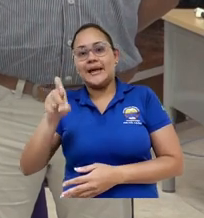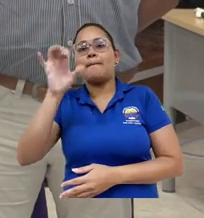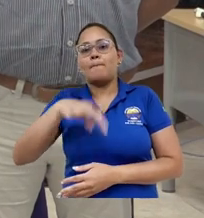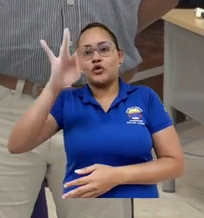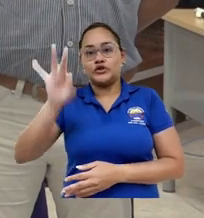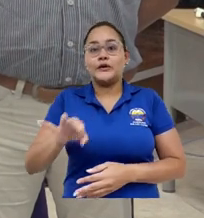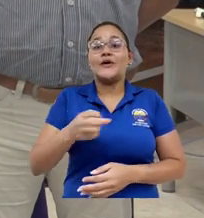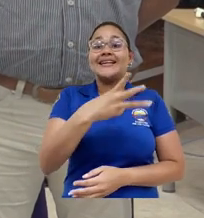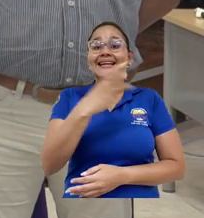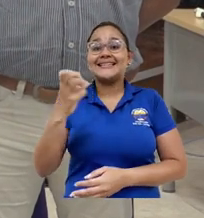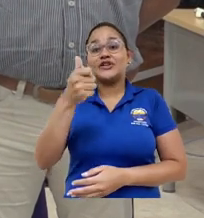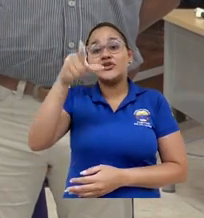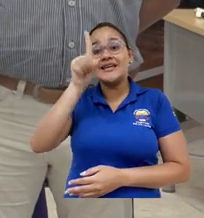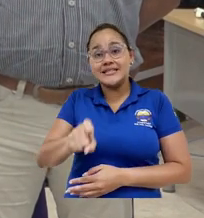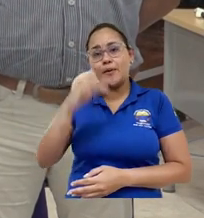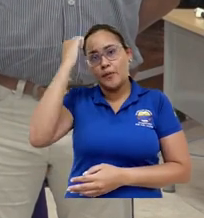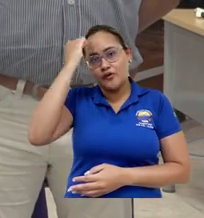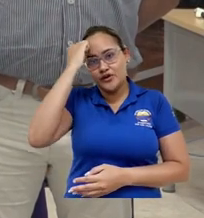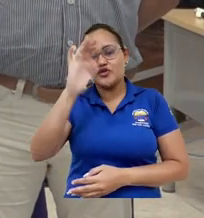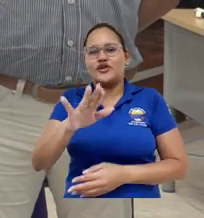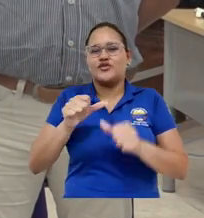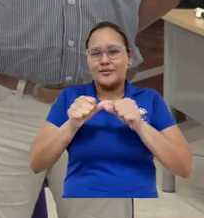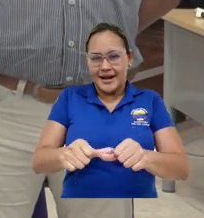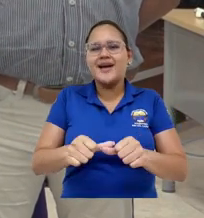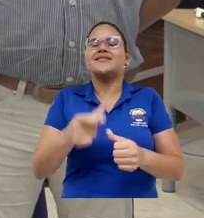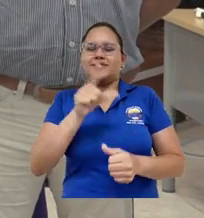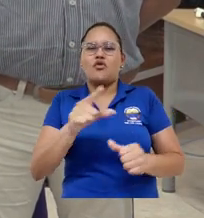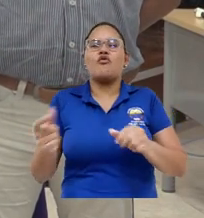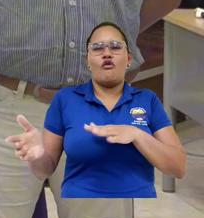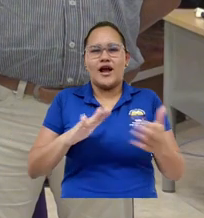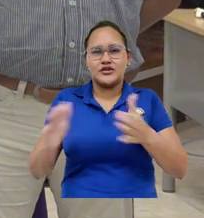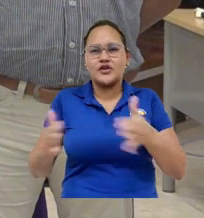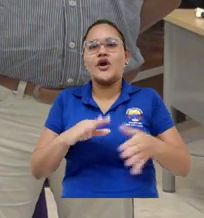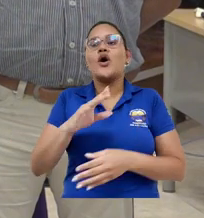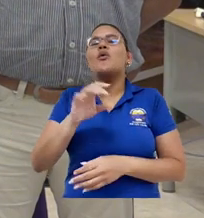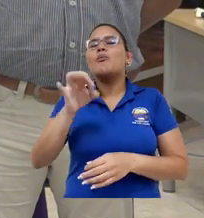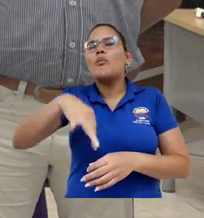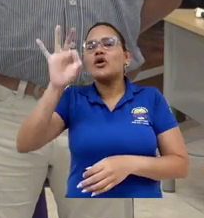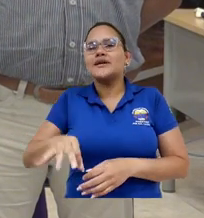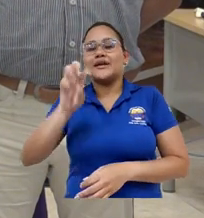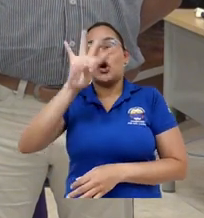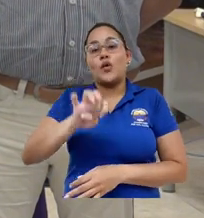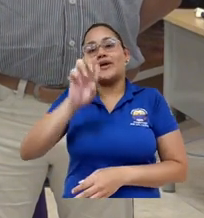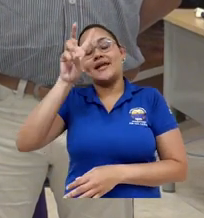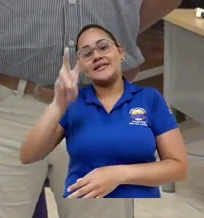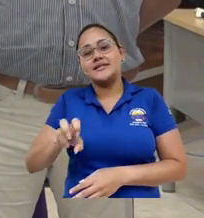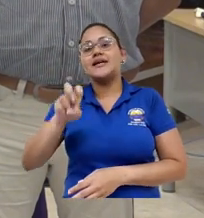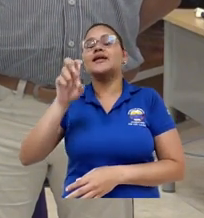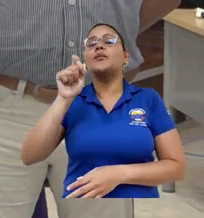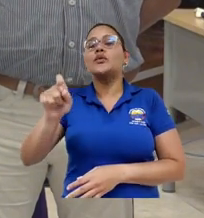62,76%. 318 profesores de planta y ocasionales para un porcentaje de participación del